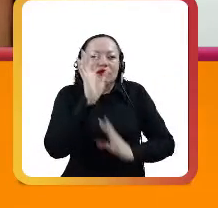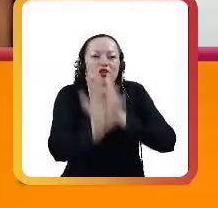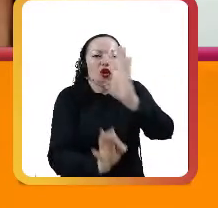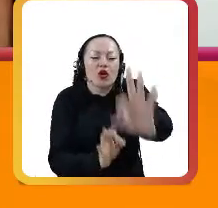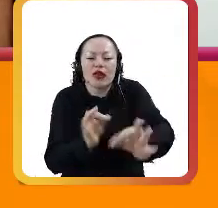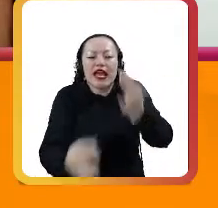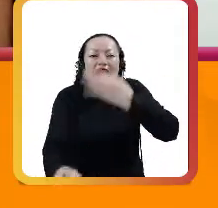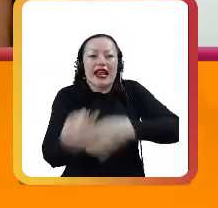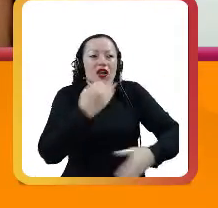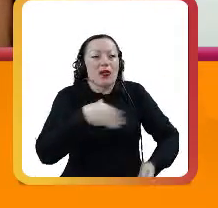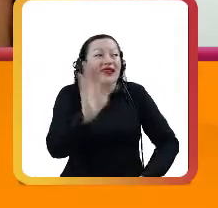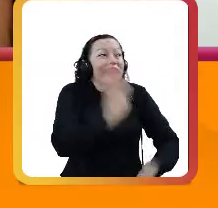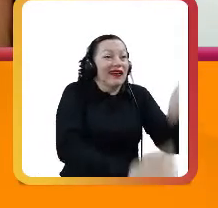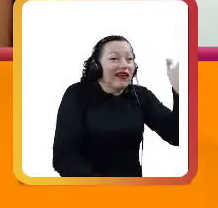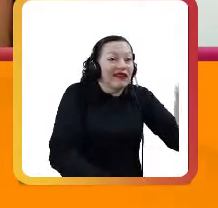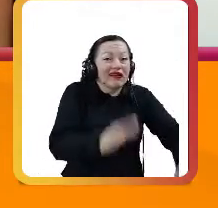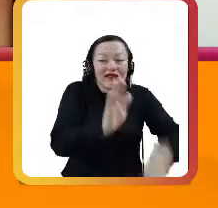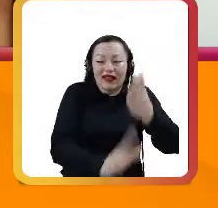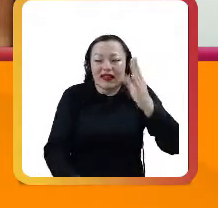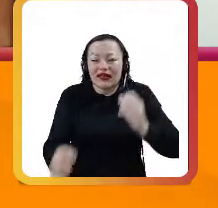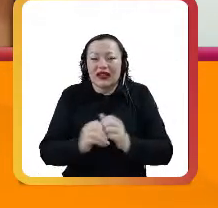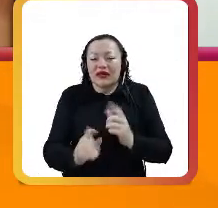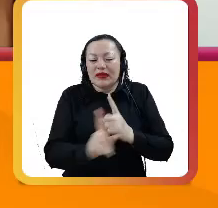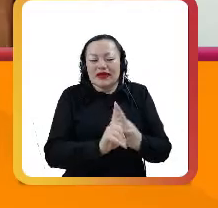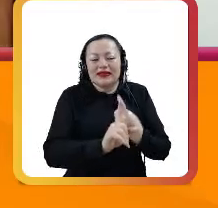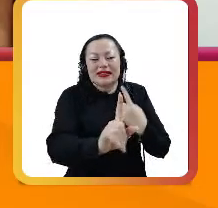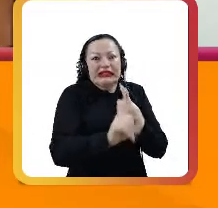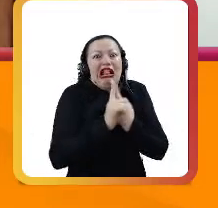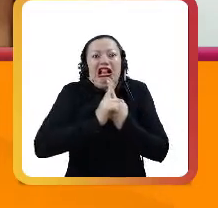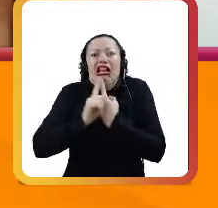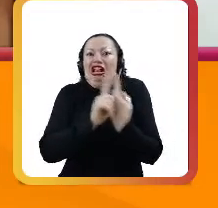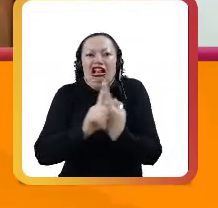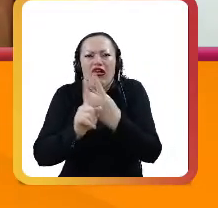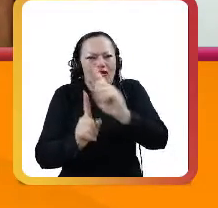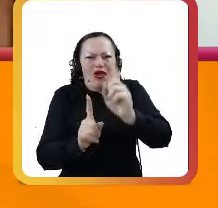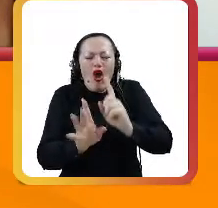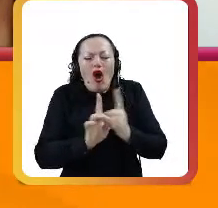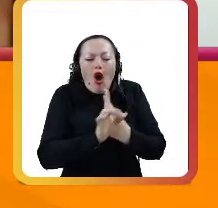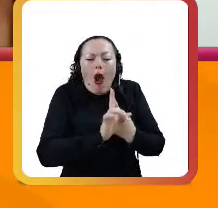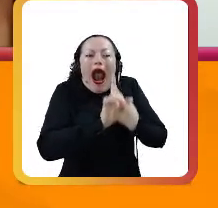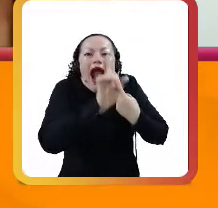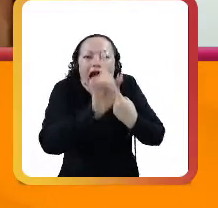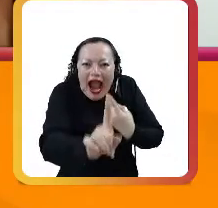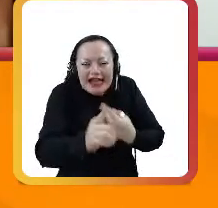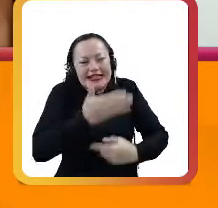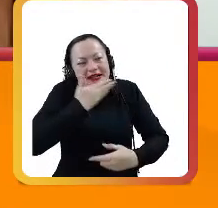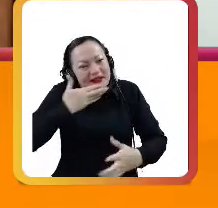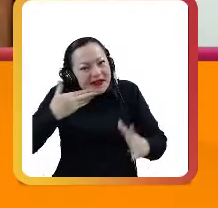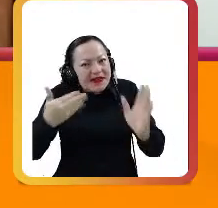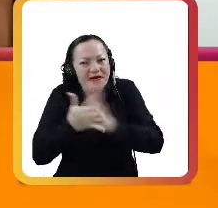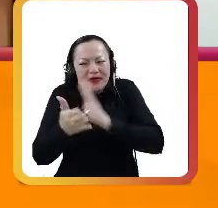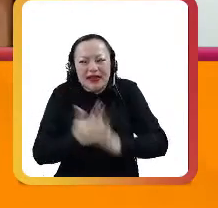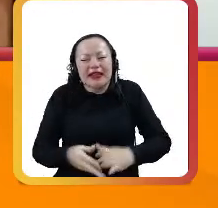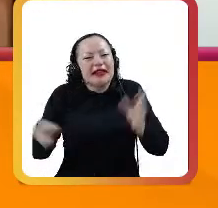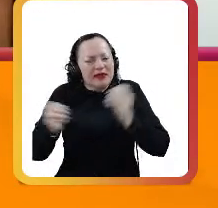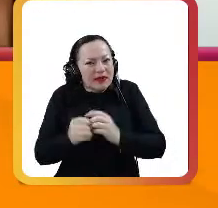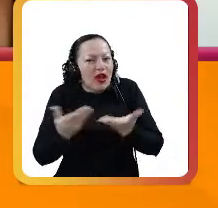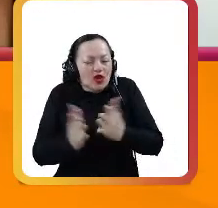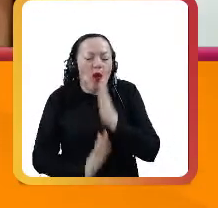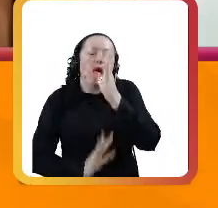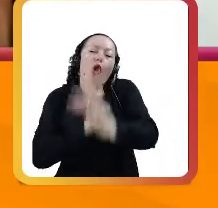cuidarse, no salir, tratar de no tener mucho contacto con los demás. Y así usted evita, evitar no es cobardía y sí es